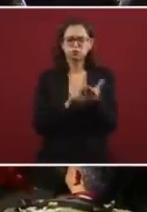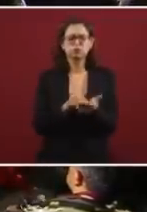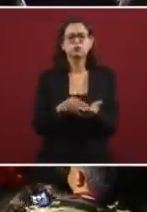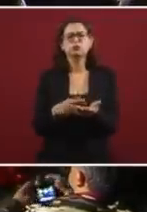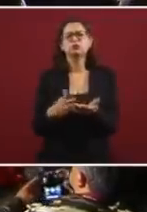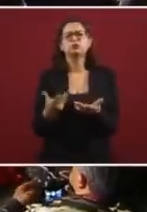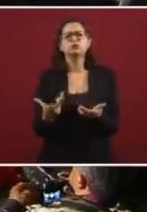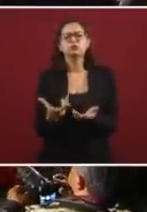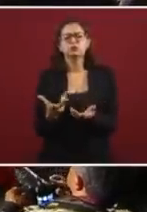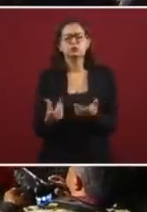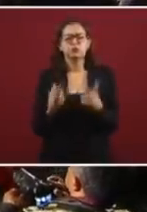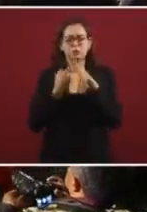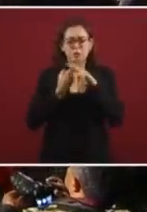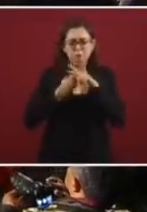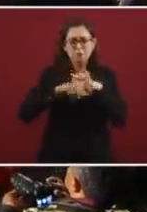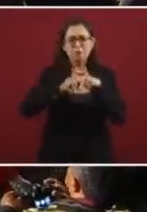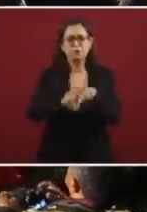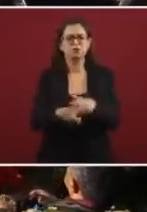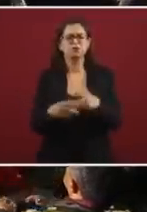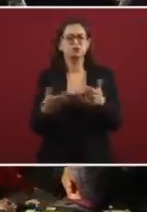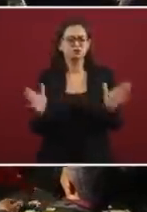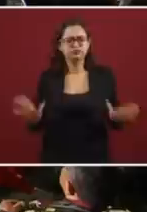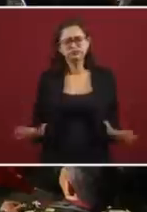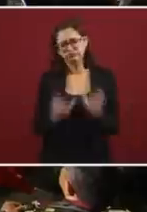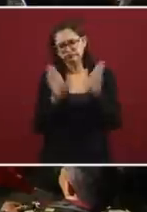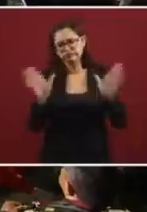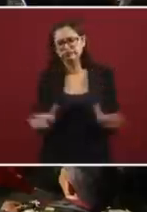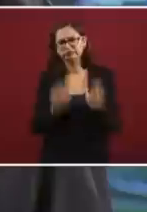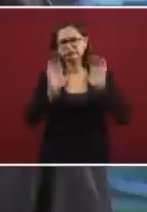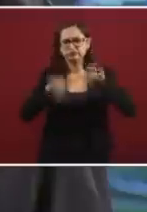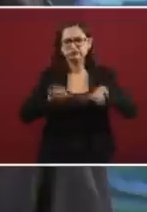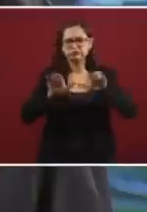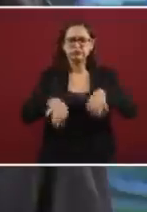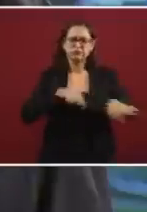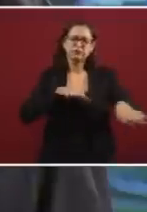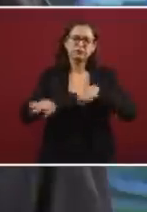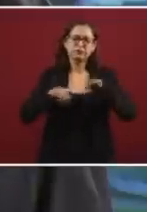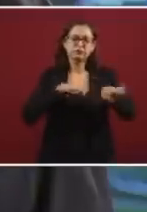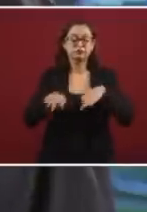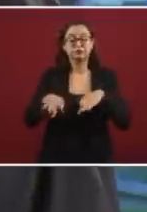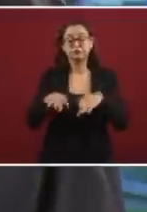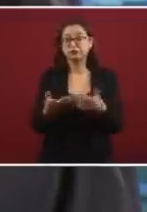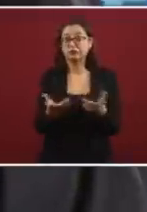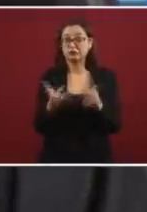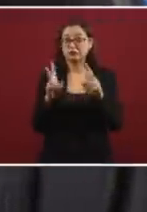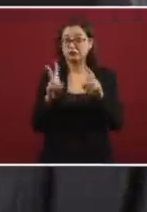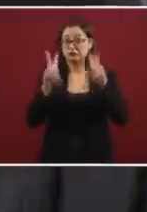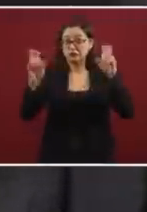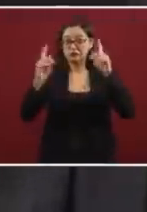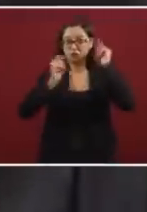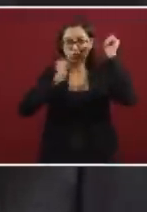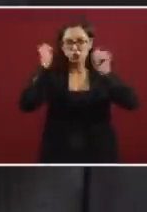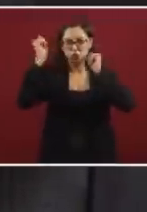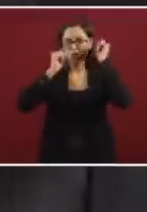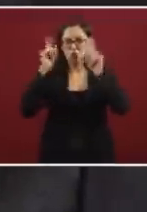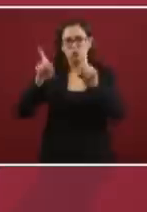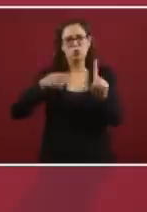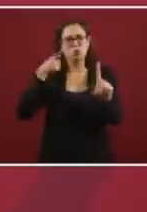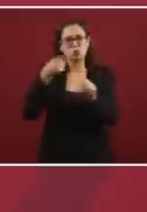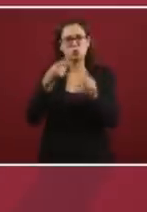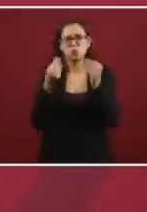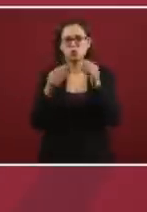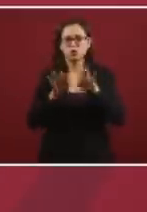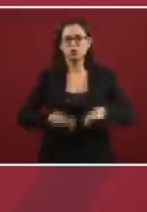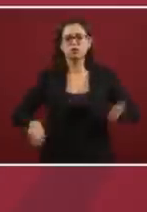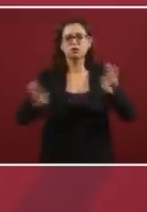creando empleos este sector es estratégico porque no